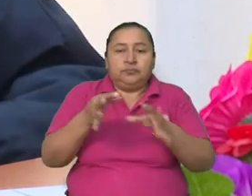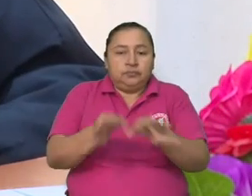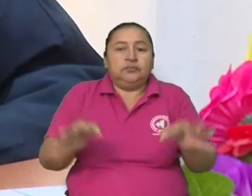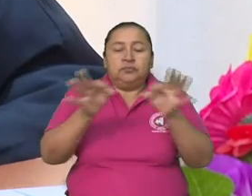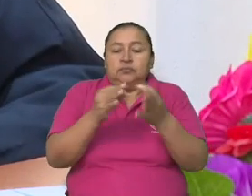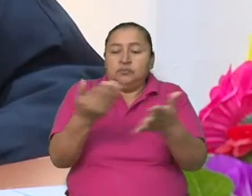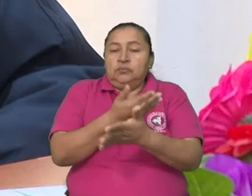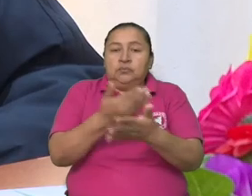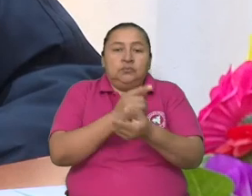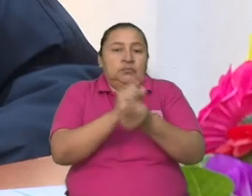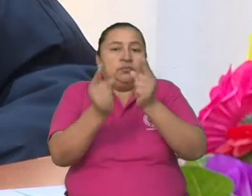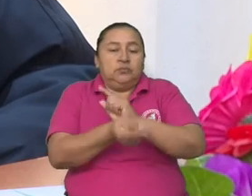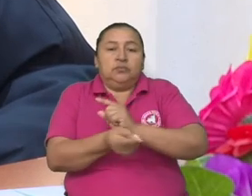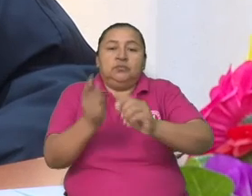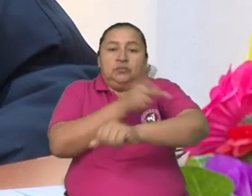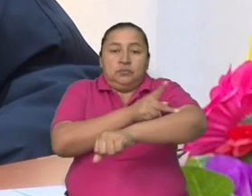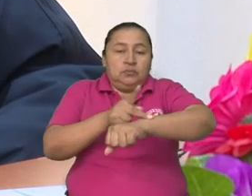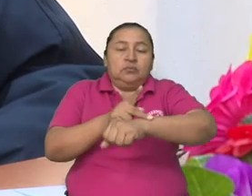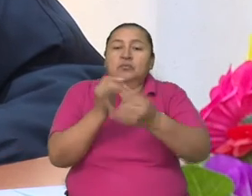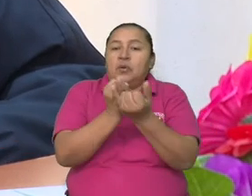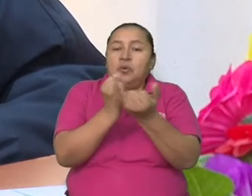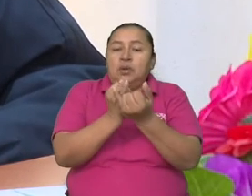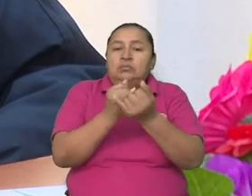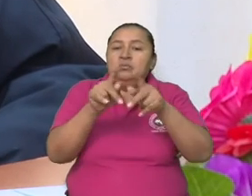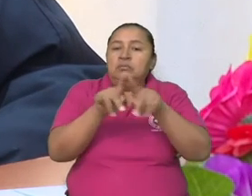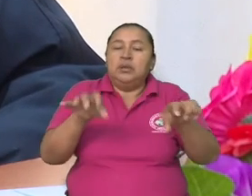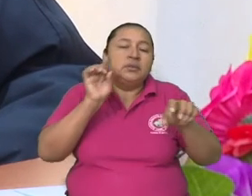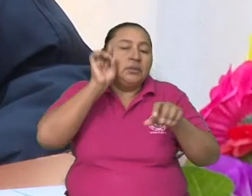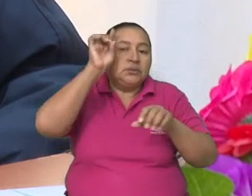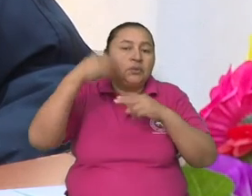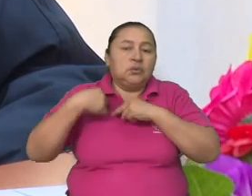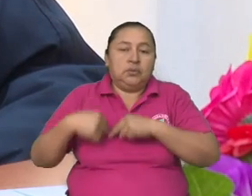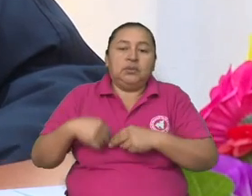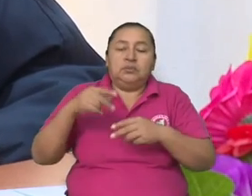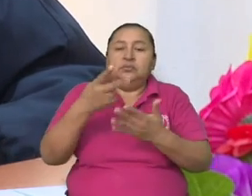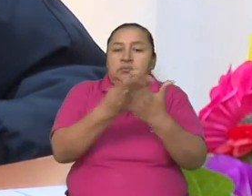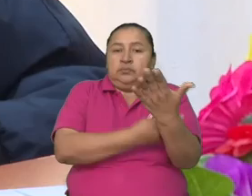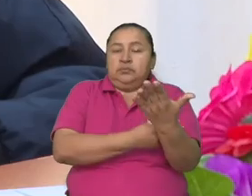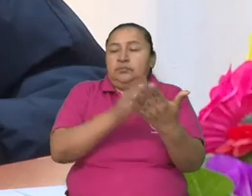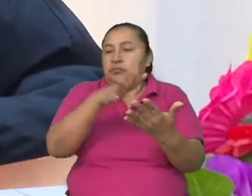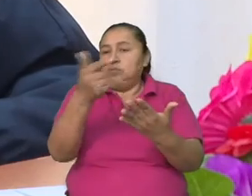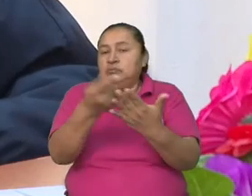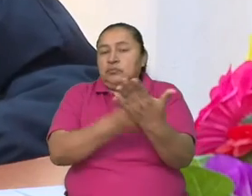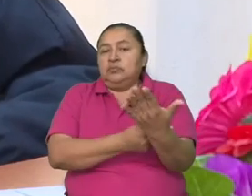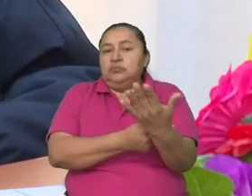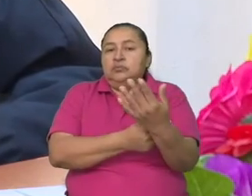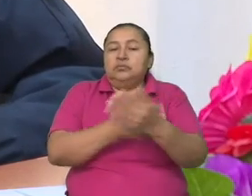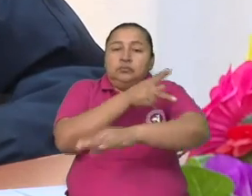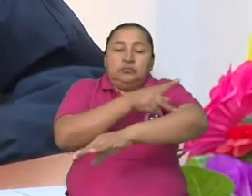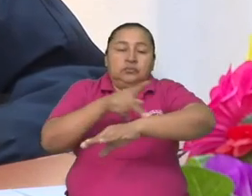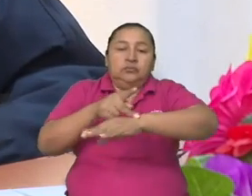la modernización de los puertos, como también el plan que tenemos de desarrollo ya del otro proyecto, el puerto de